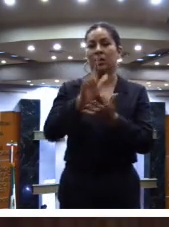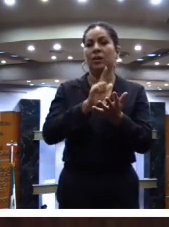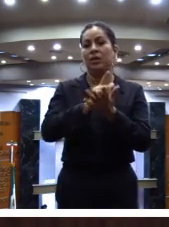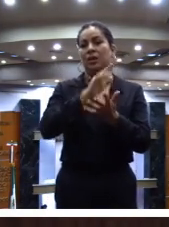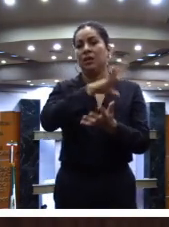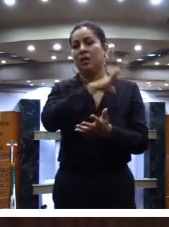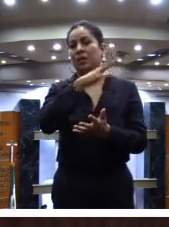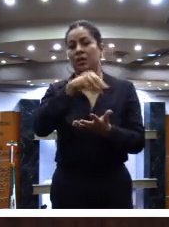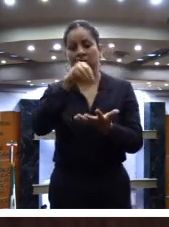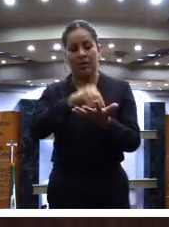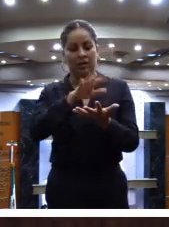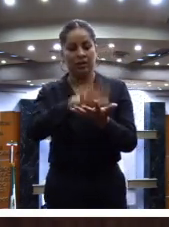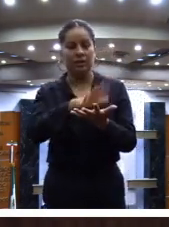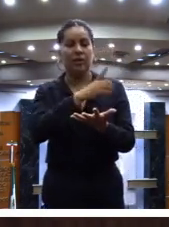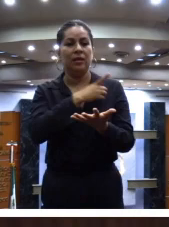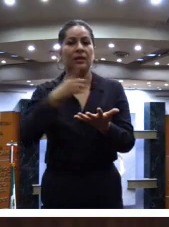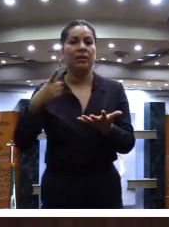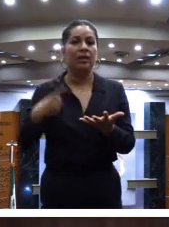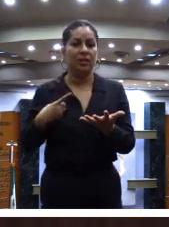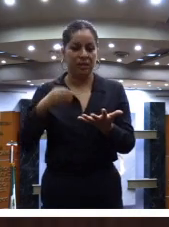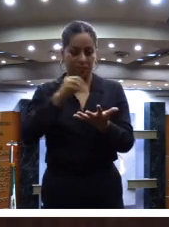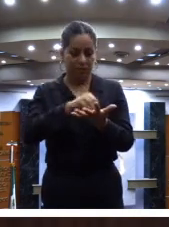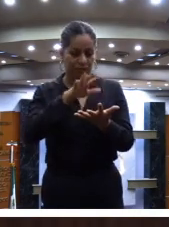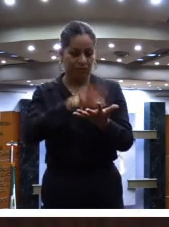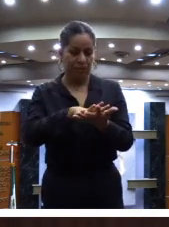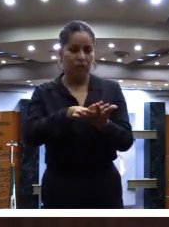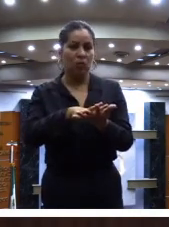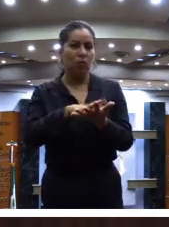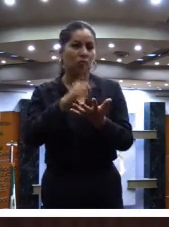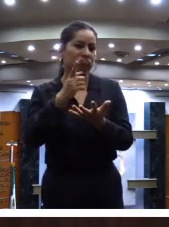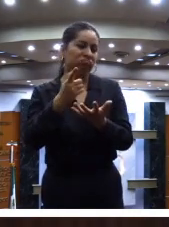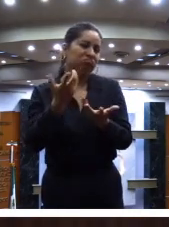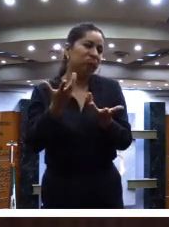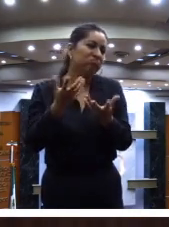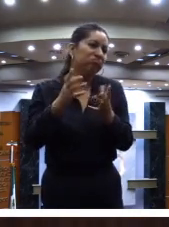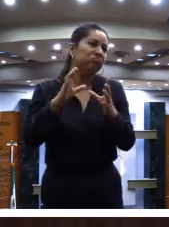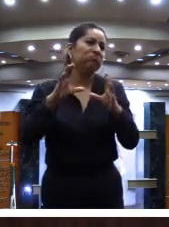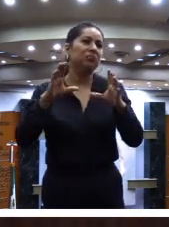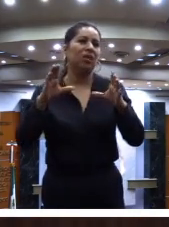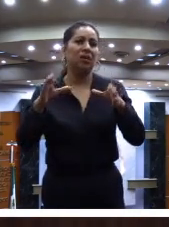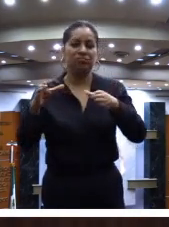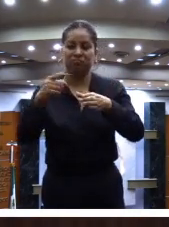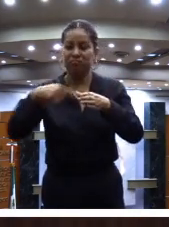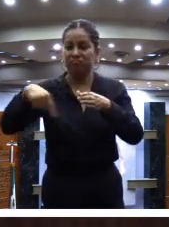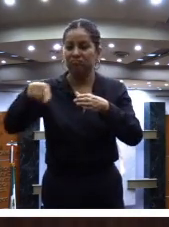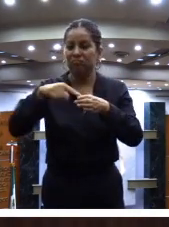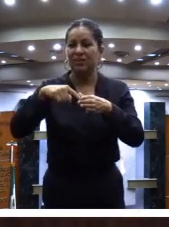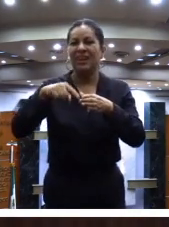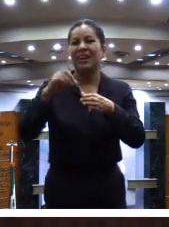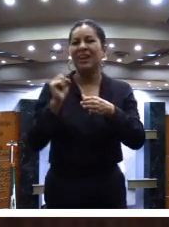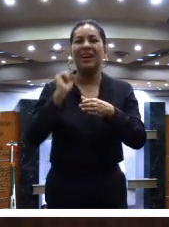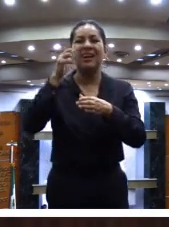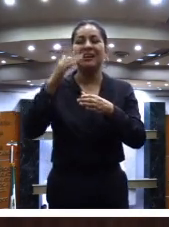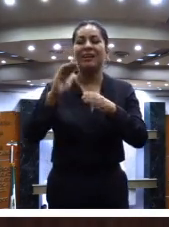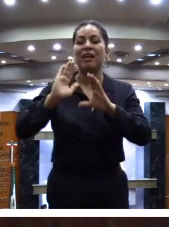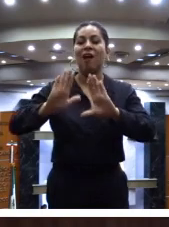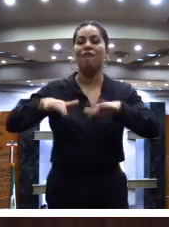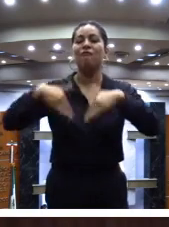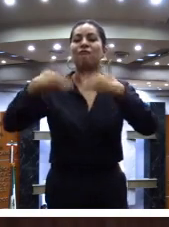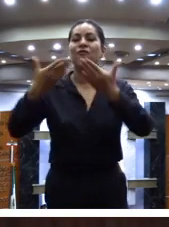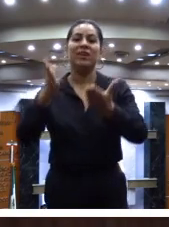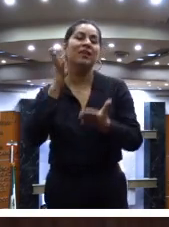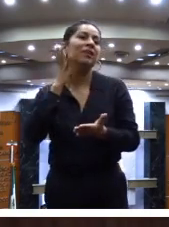establecía que debería de establecerse un organismo público descentralizado para estos efectos le